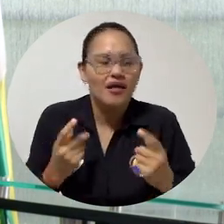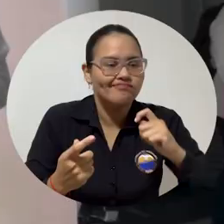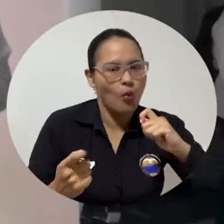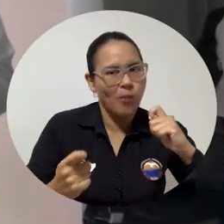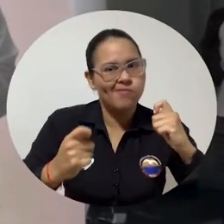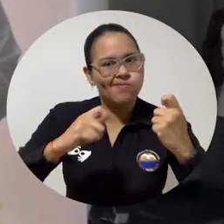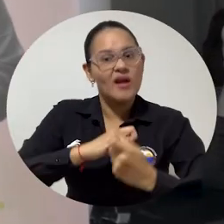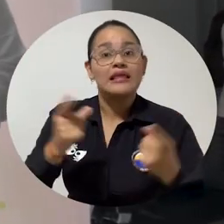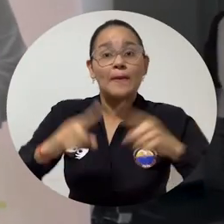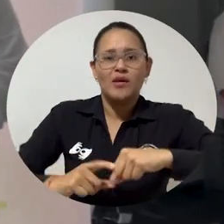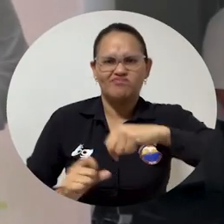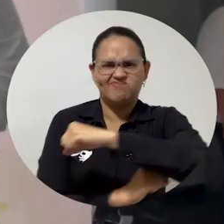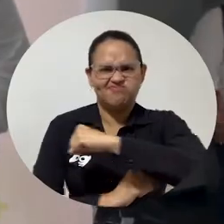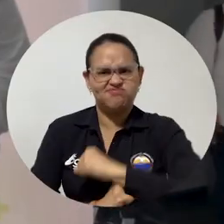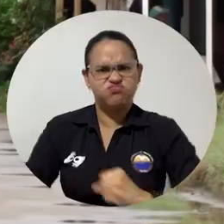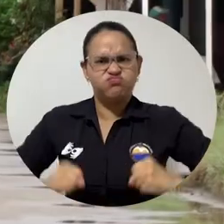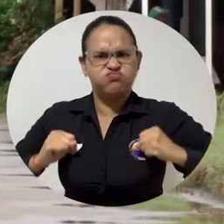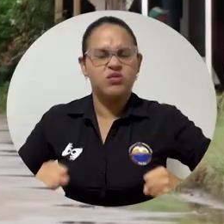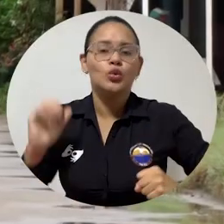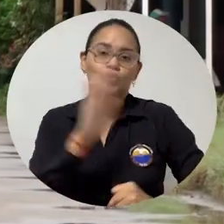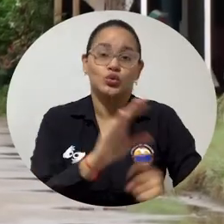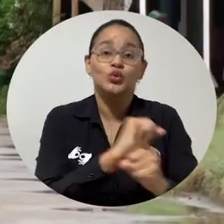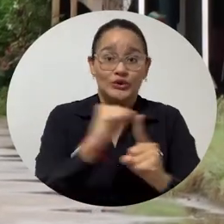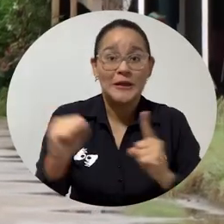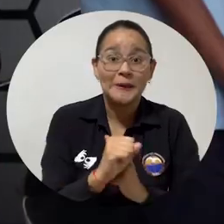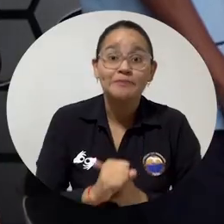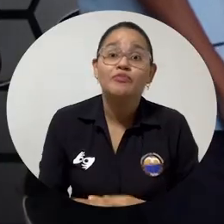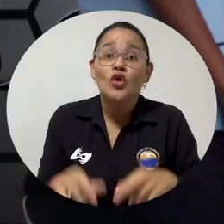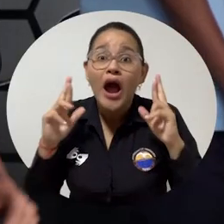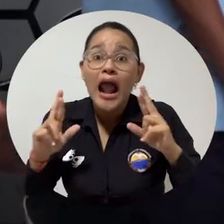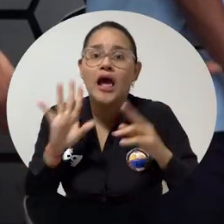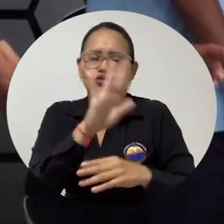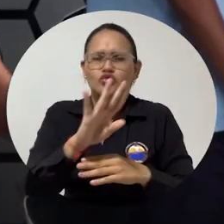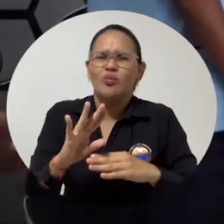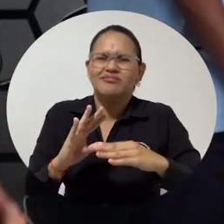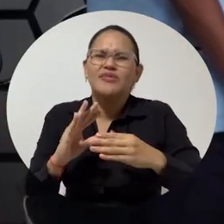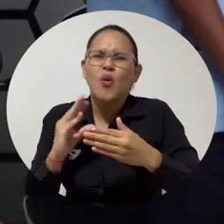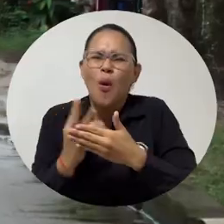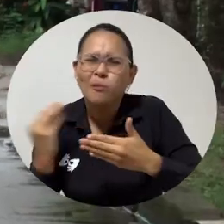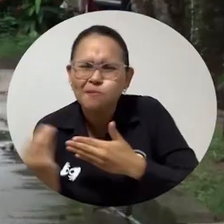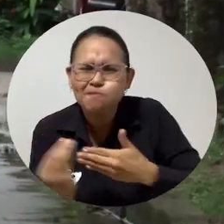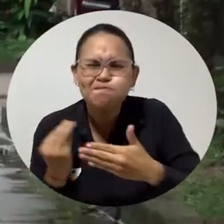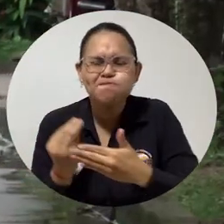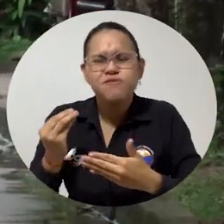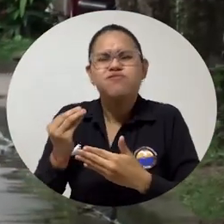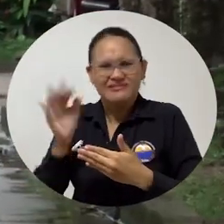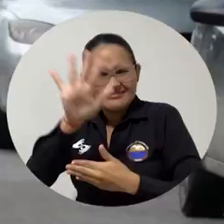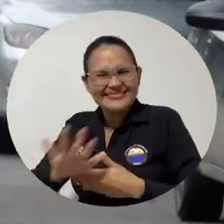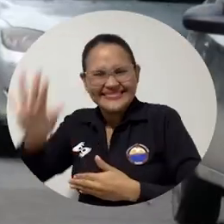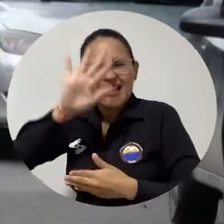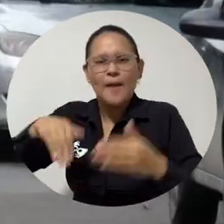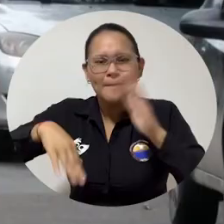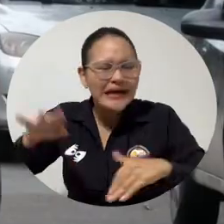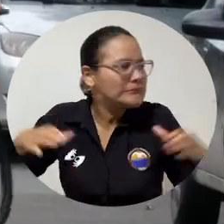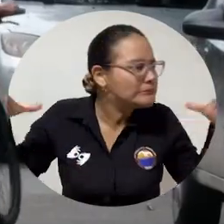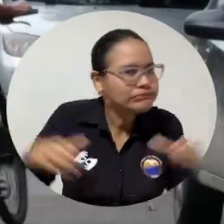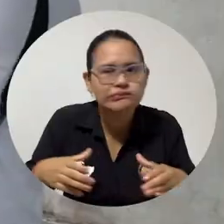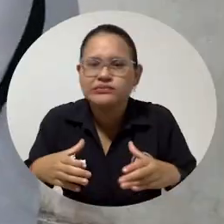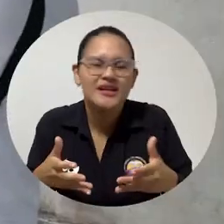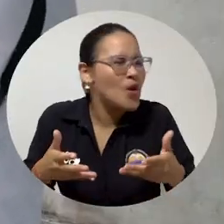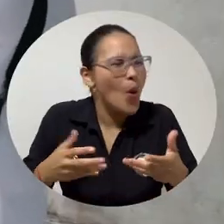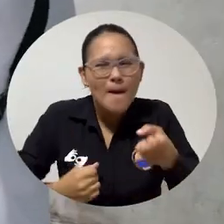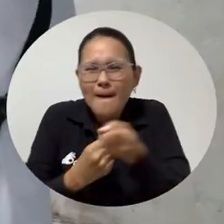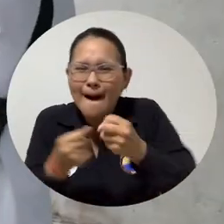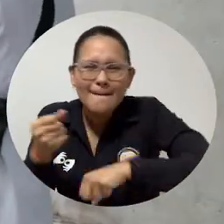empoderamiento social. Con este convenio se busca que más habitantes de La Jagua de Ibirico aprovechen sus capacidades técnicas y recurran a la asociatividad